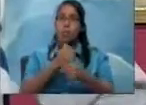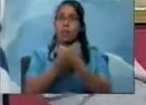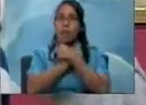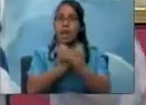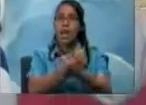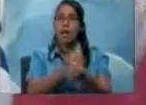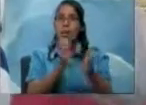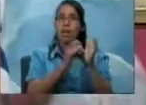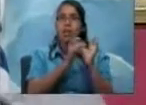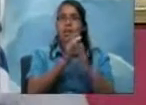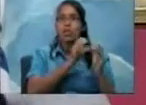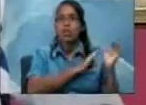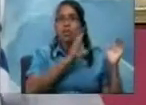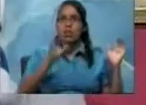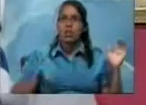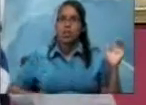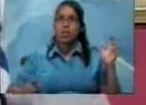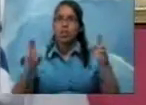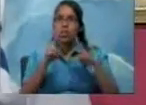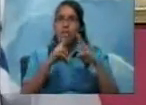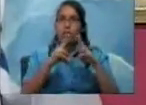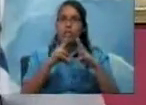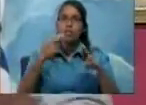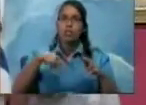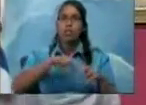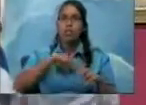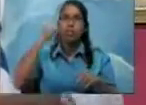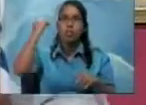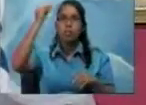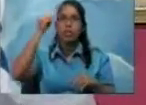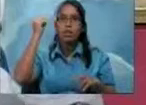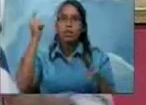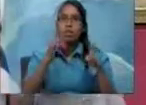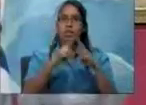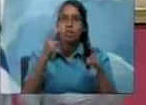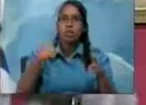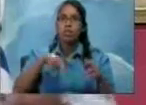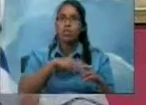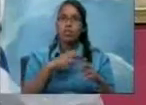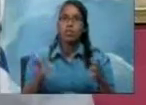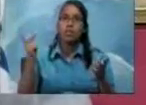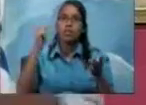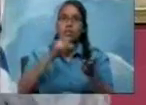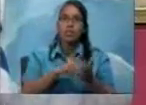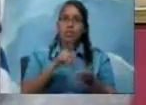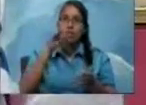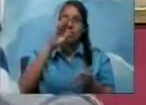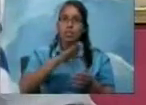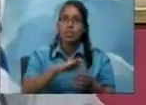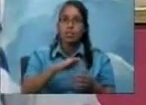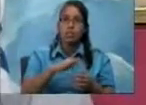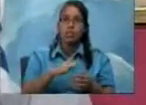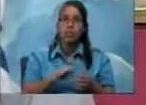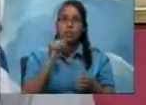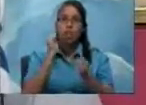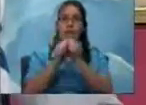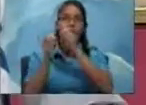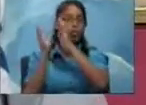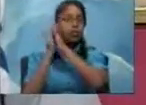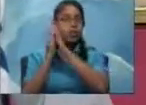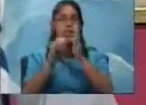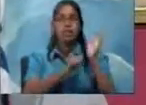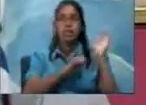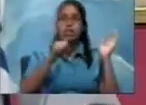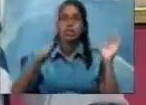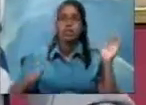el señor Jesucristo conoce nuestros pensamientos conoce nuestro levantar nuestro andar nuestro acostar el señor